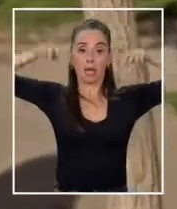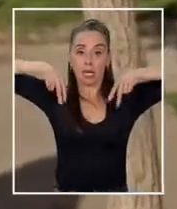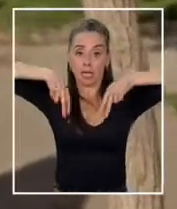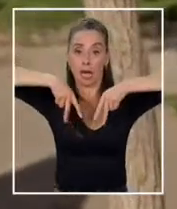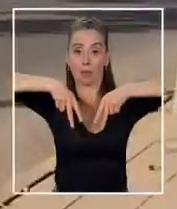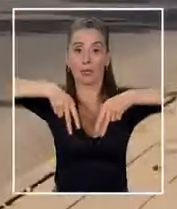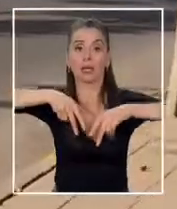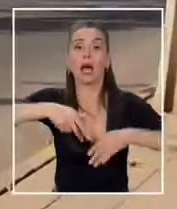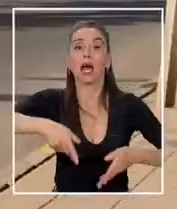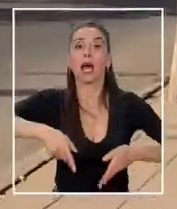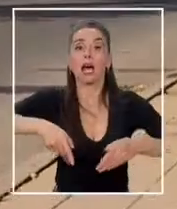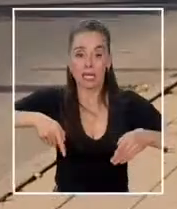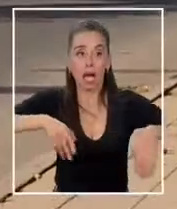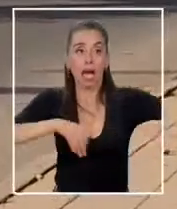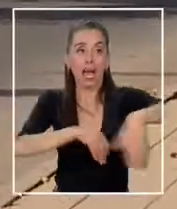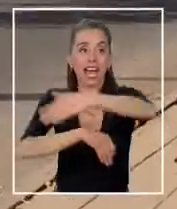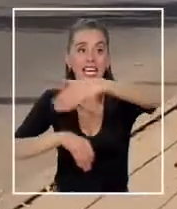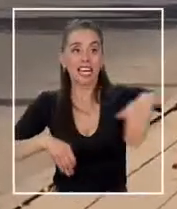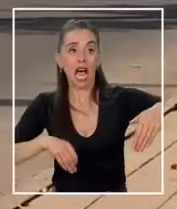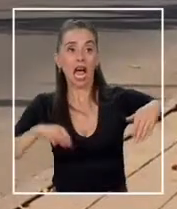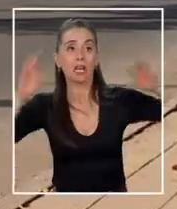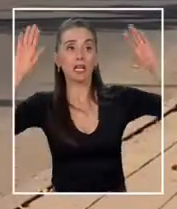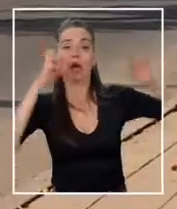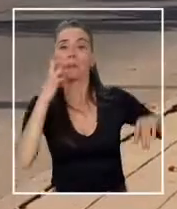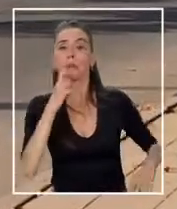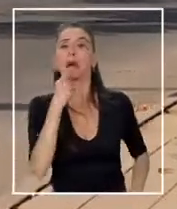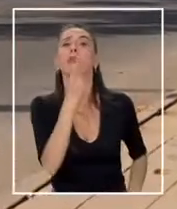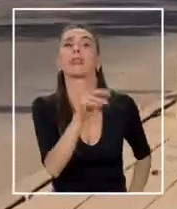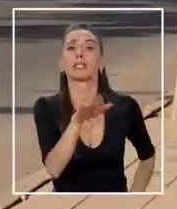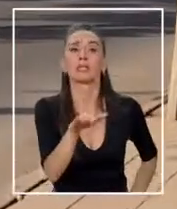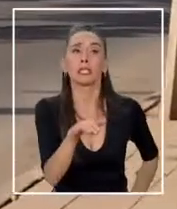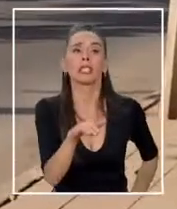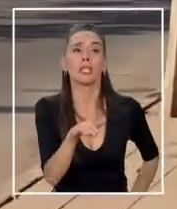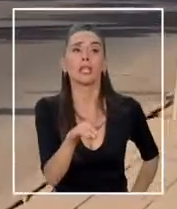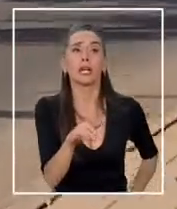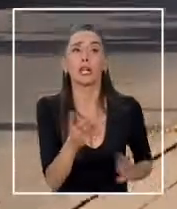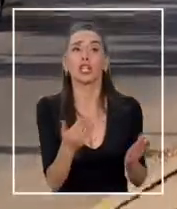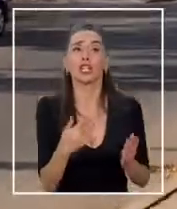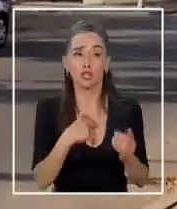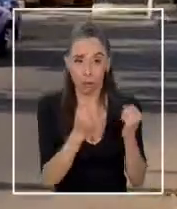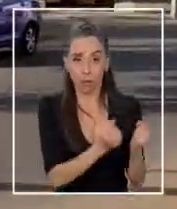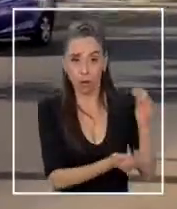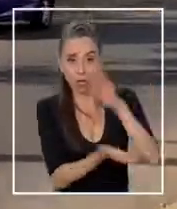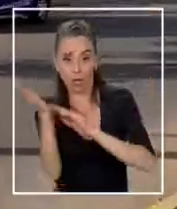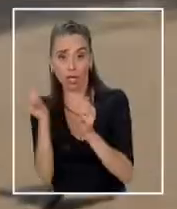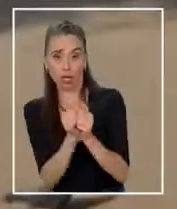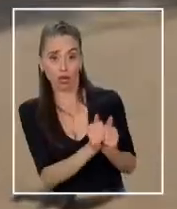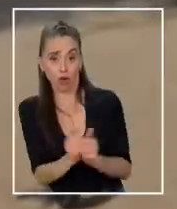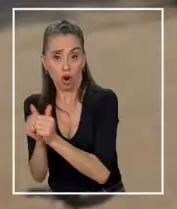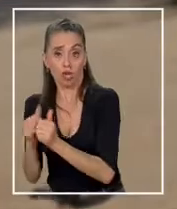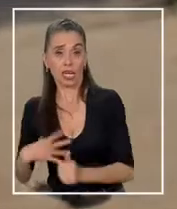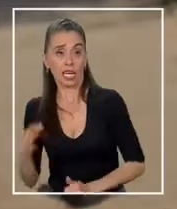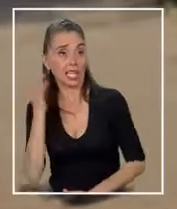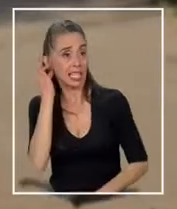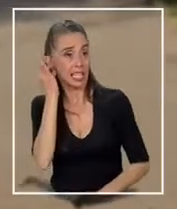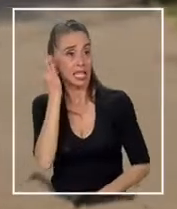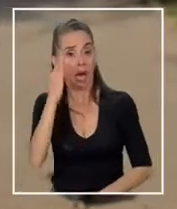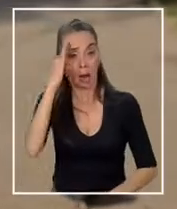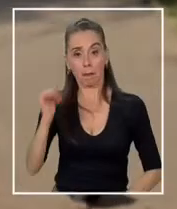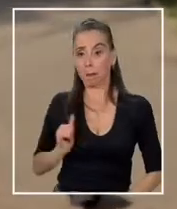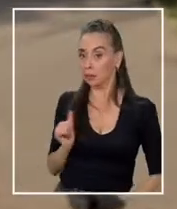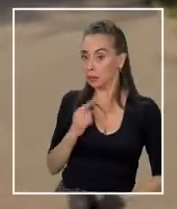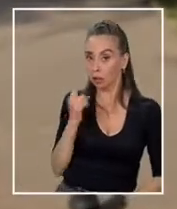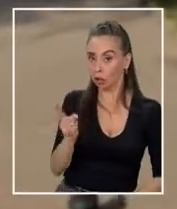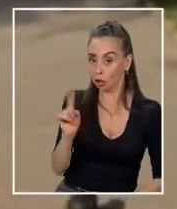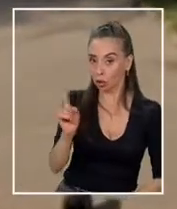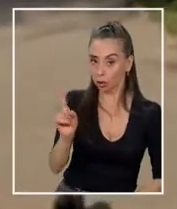Llegamos a la calle y mi papá le dice, ya le dice entonces, yo me puedo ir con mi hija. Y el militar le